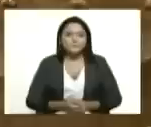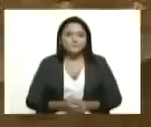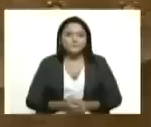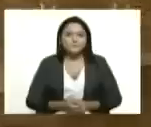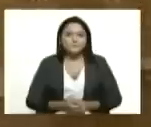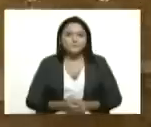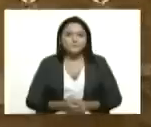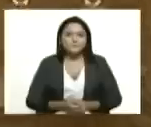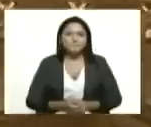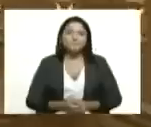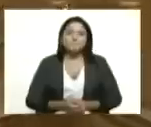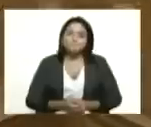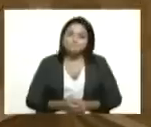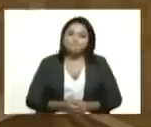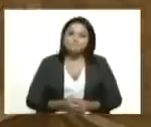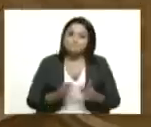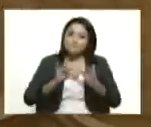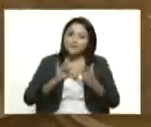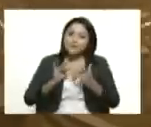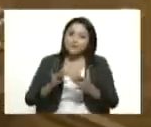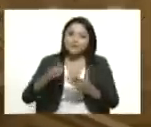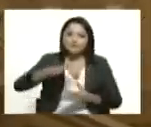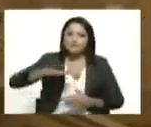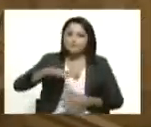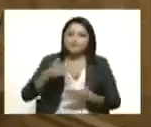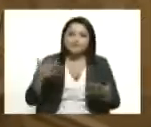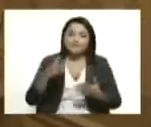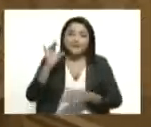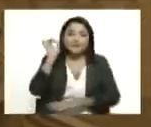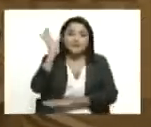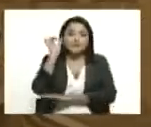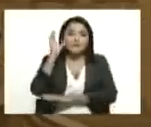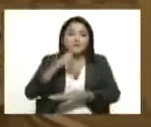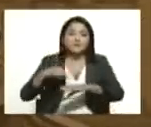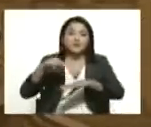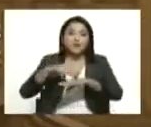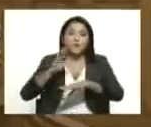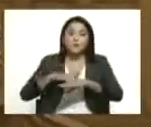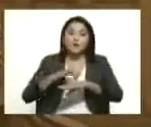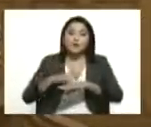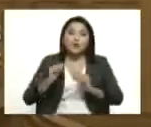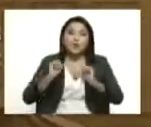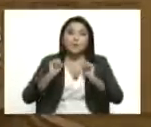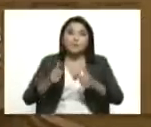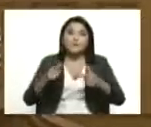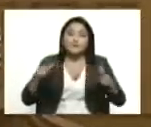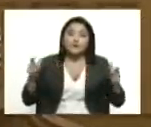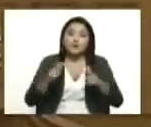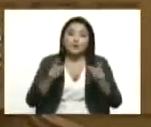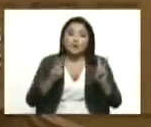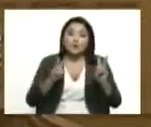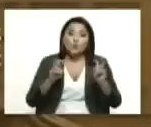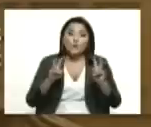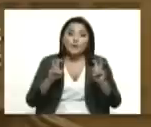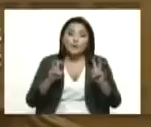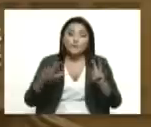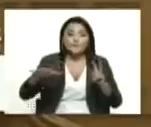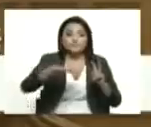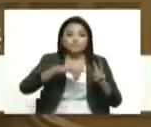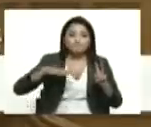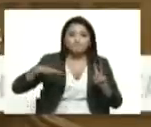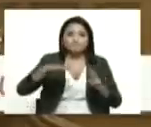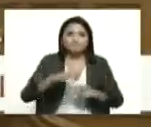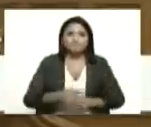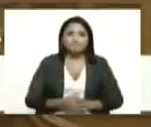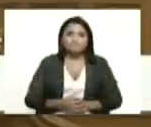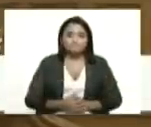Así es, Barry. Nosotros establecemos contactos del Palacio Federal Legislativo cuando inicia una nueva sesión dentro de este espacio que es la